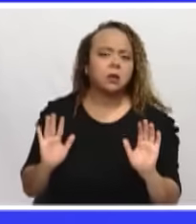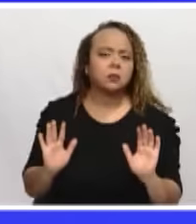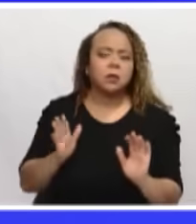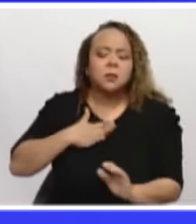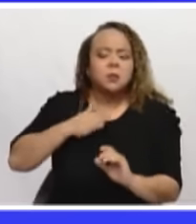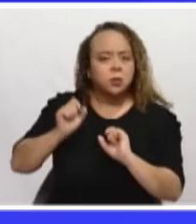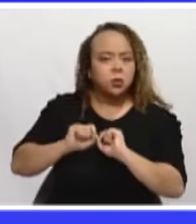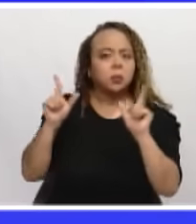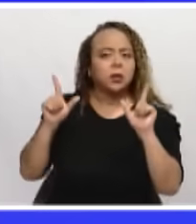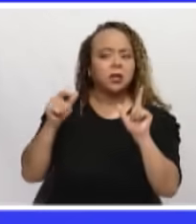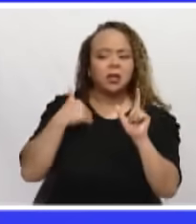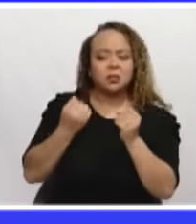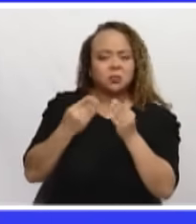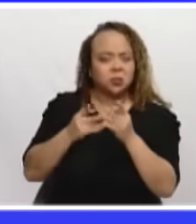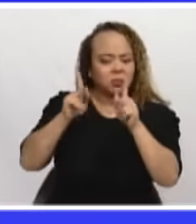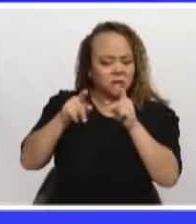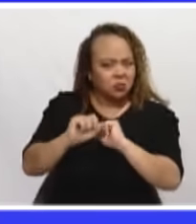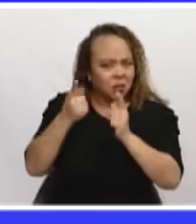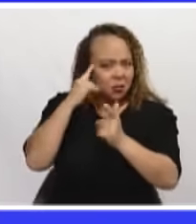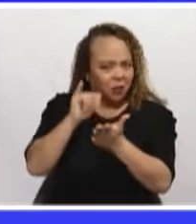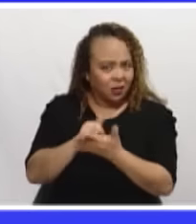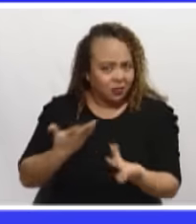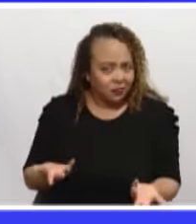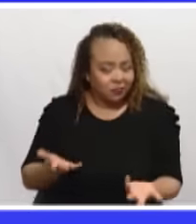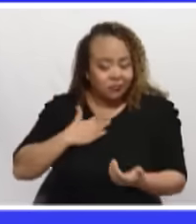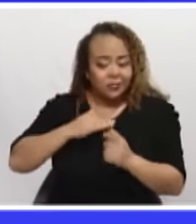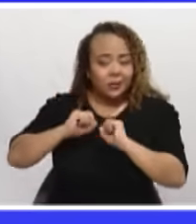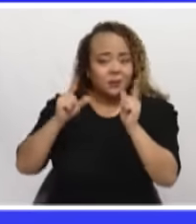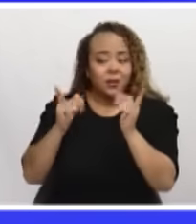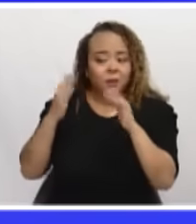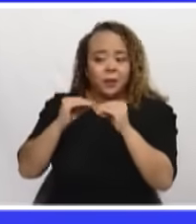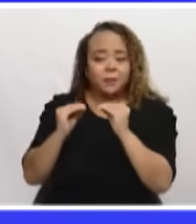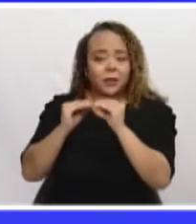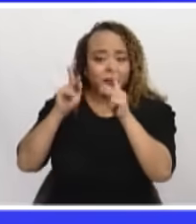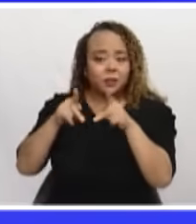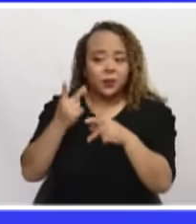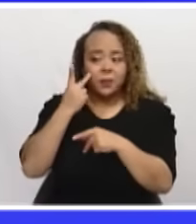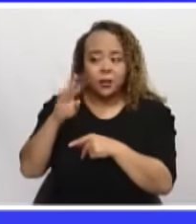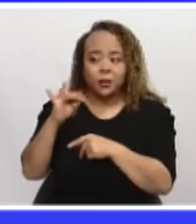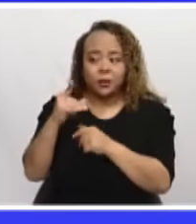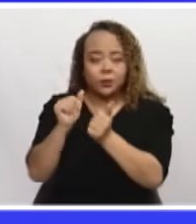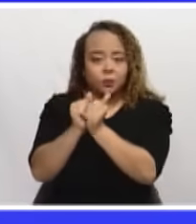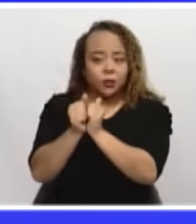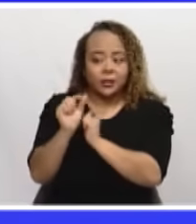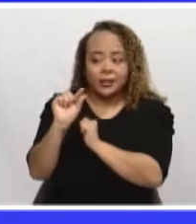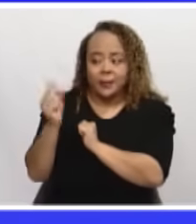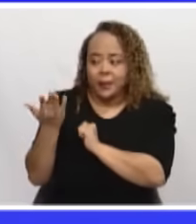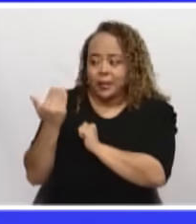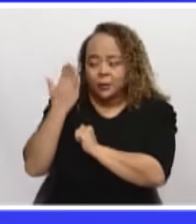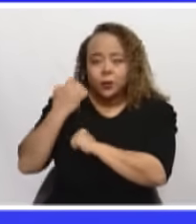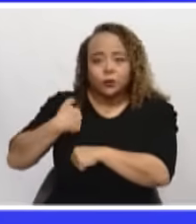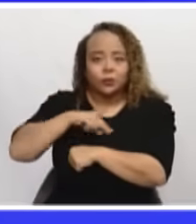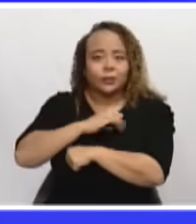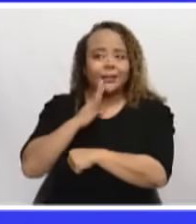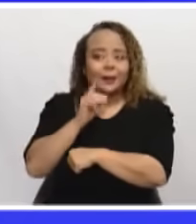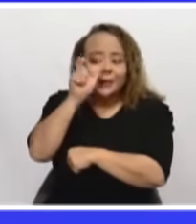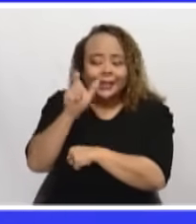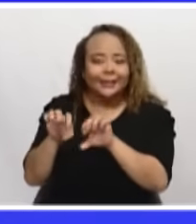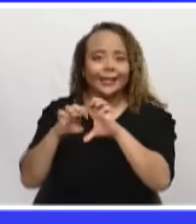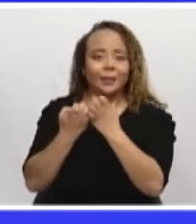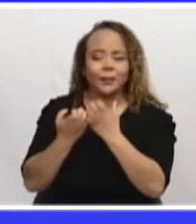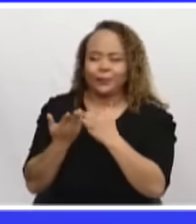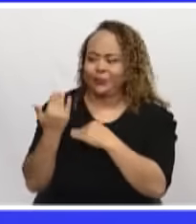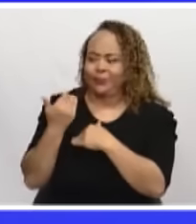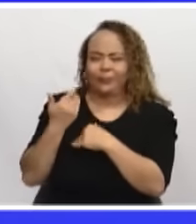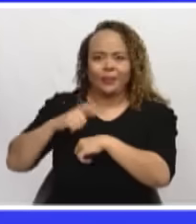mí me sorprende que haya mucha gente sorprendida por esto a mí me sorprende que no haya más gente viendo Tigo Sport esta semana porque nosotros hablamos de este Real Estelí desde